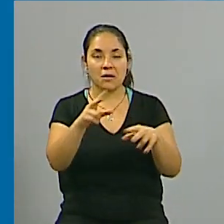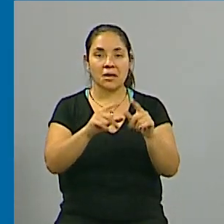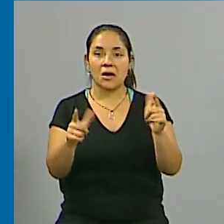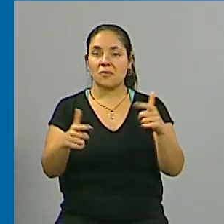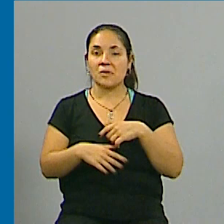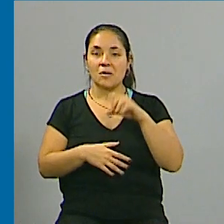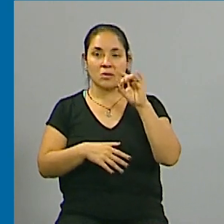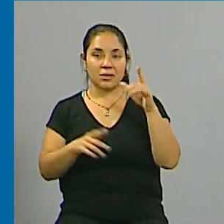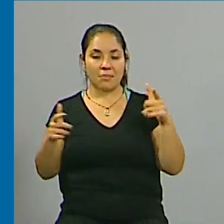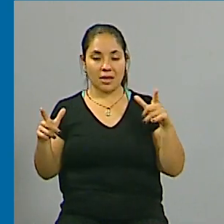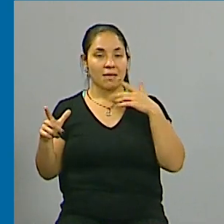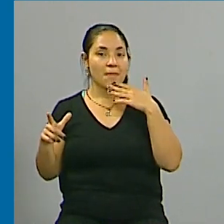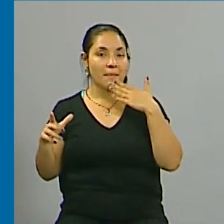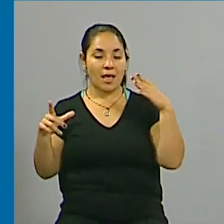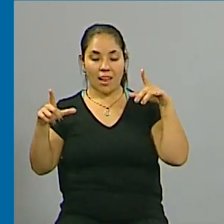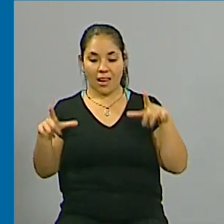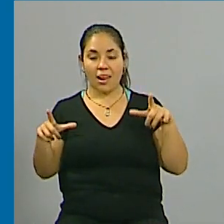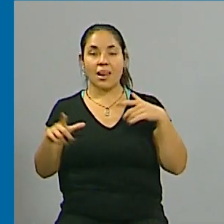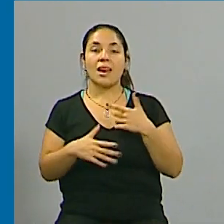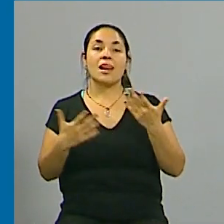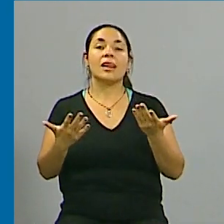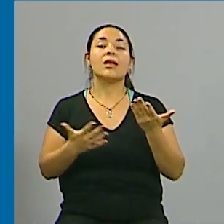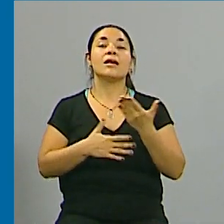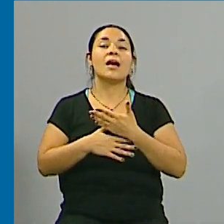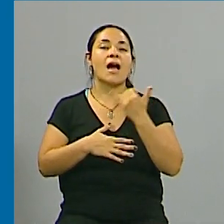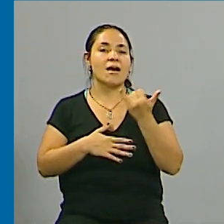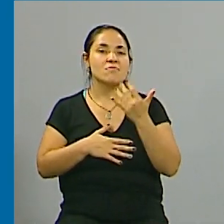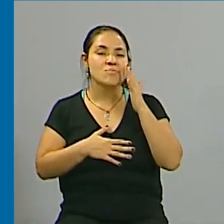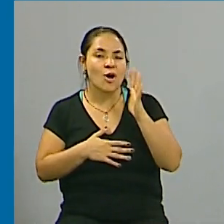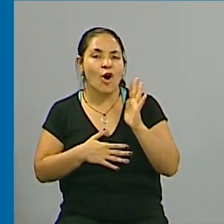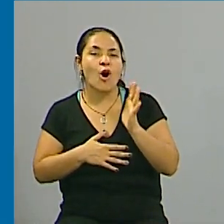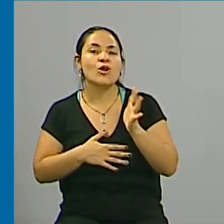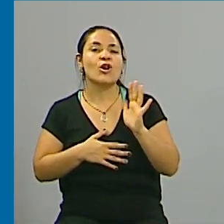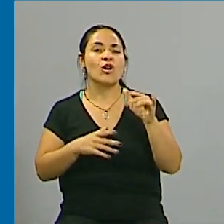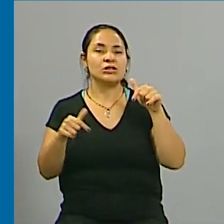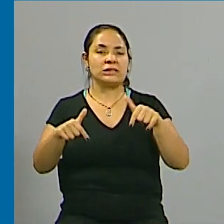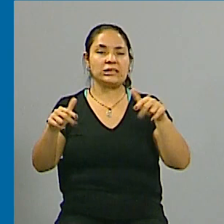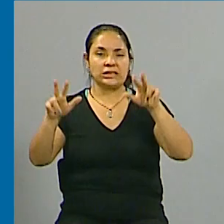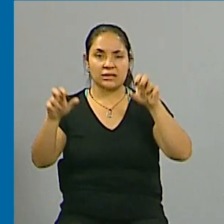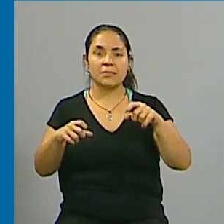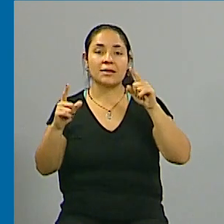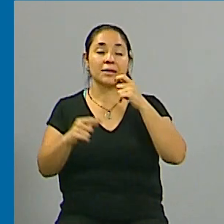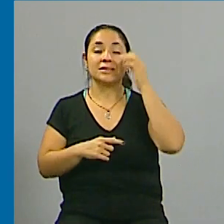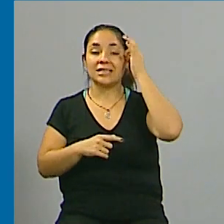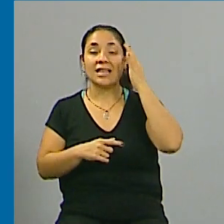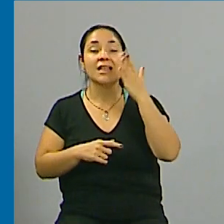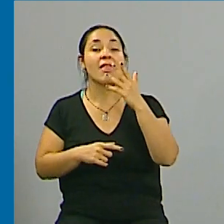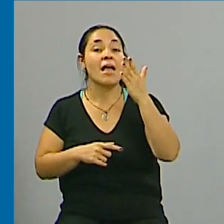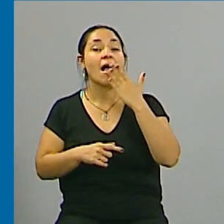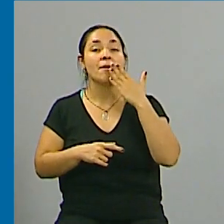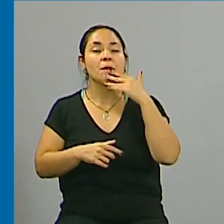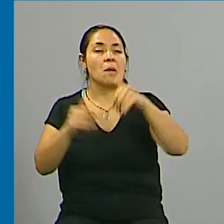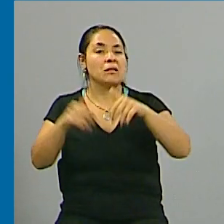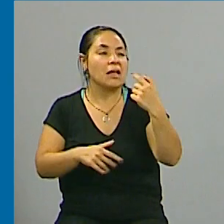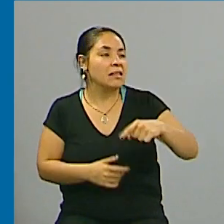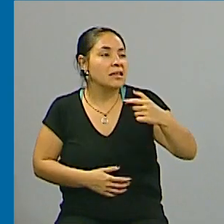gran porcentaje de desconocimiento que se vota el 30 de abril. Hay un gran desconocimiento de qué se vota el 30 de abril. Mucha gente está pensando